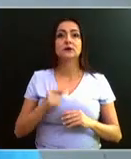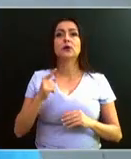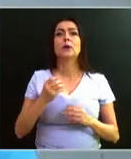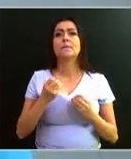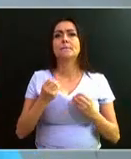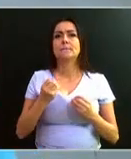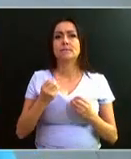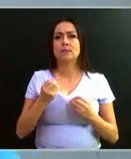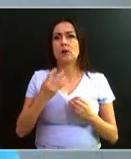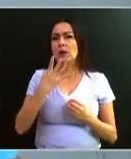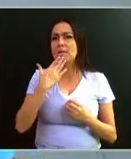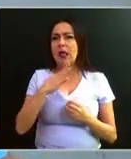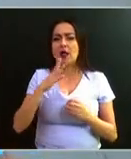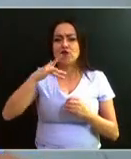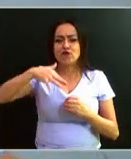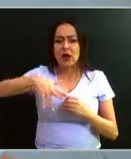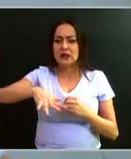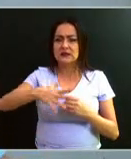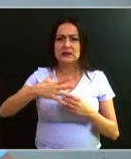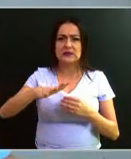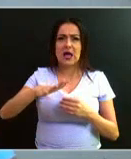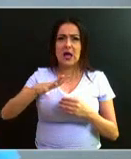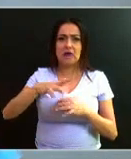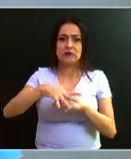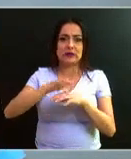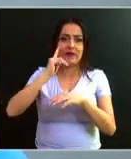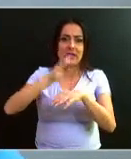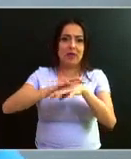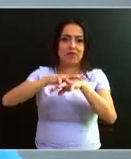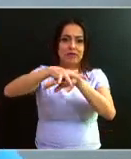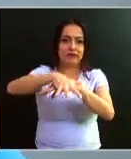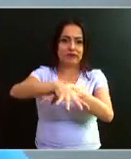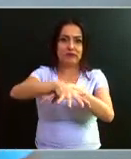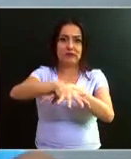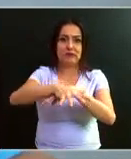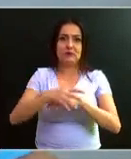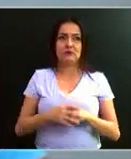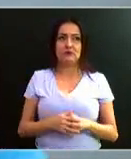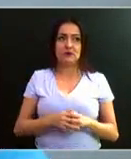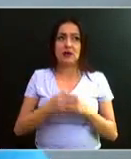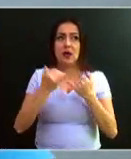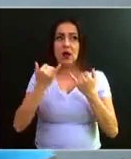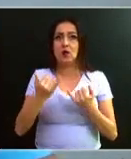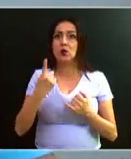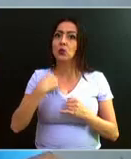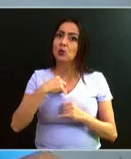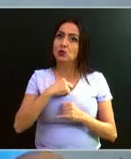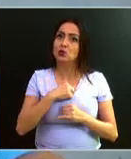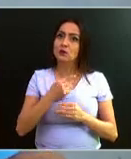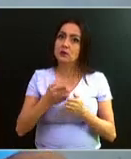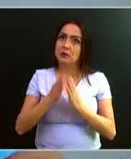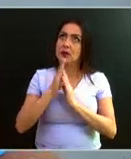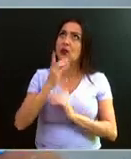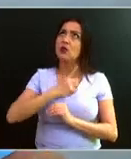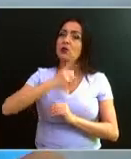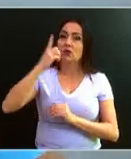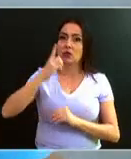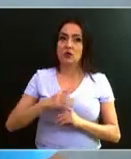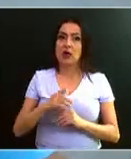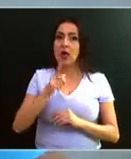muy podridos porque las raíces estaban ya encima. Vea que con... Y ahora nosotros estamos pidiéndole a Dios que